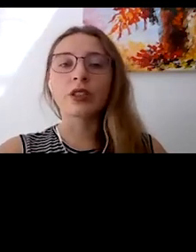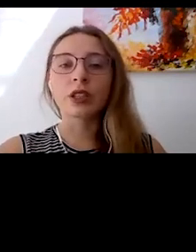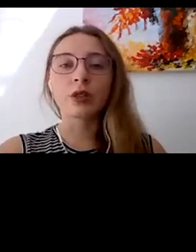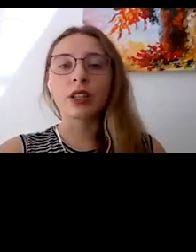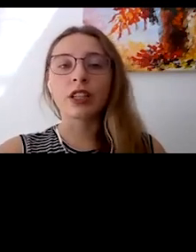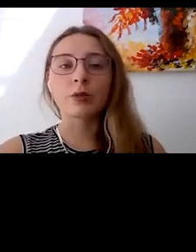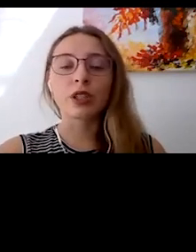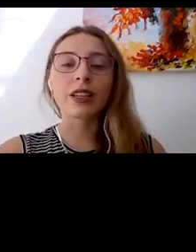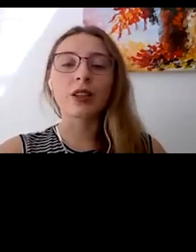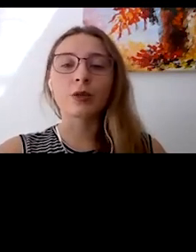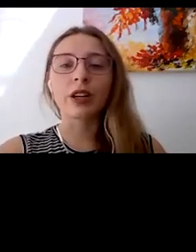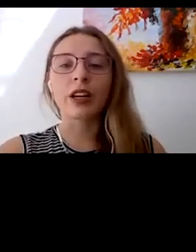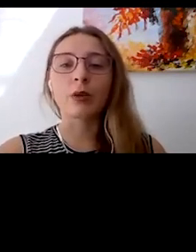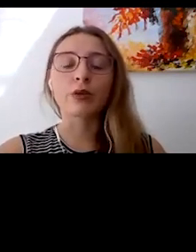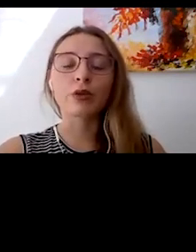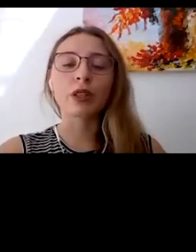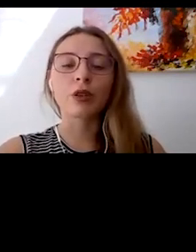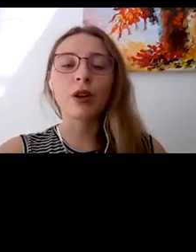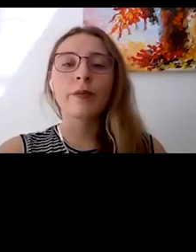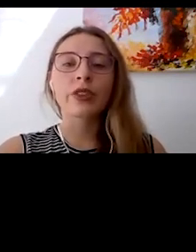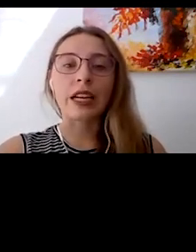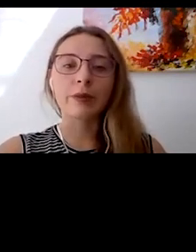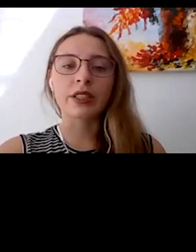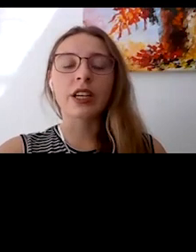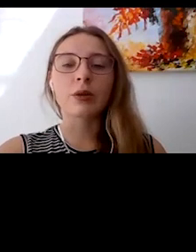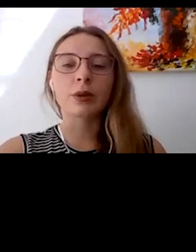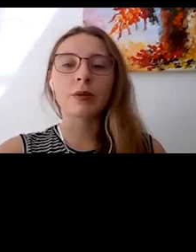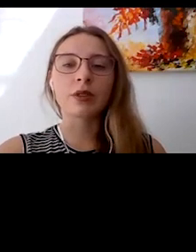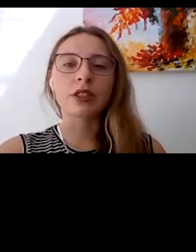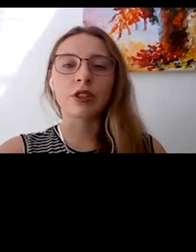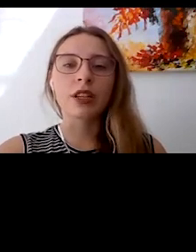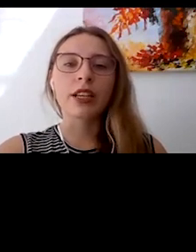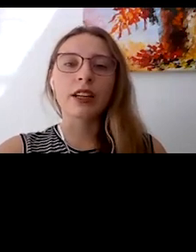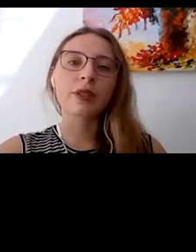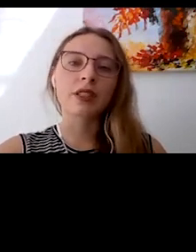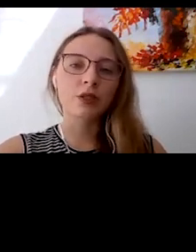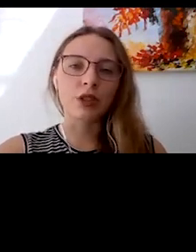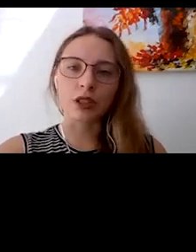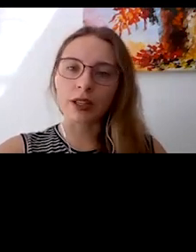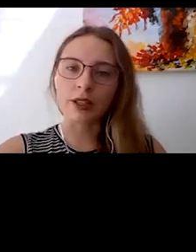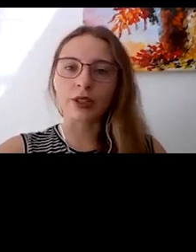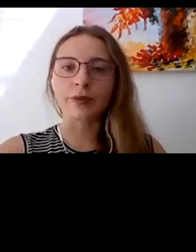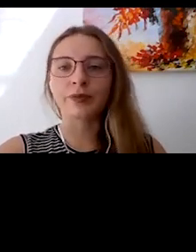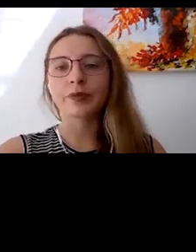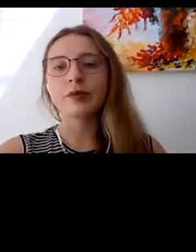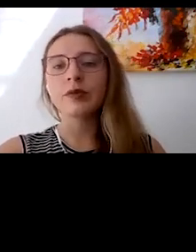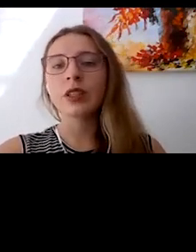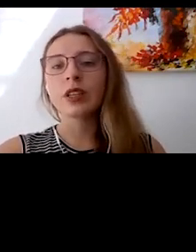y todos aquellos organismos requeridos para el buen funcionamiento de la empresa y obviamente la protección y la representación de los